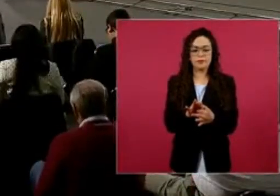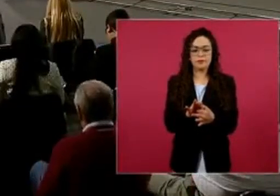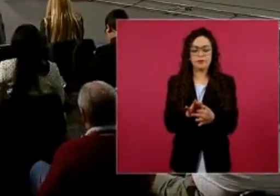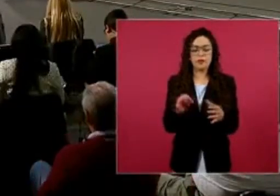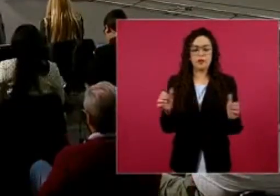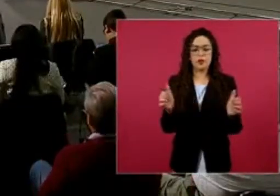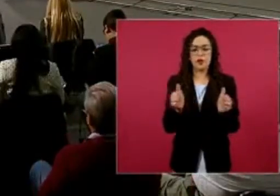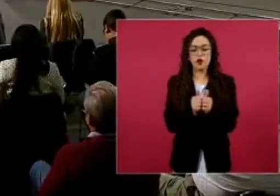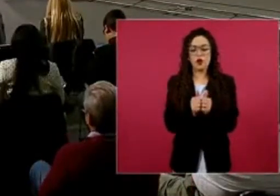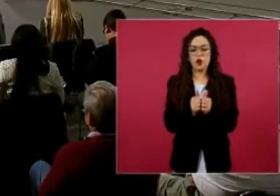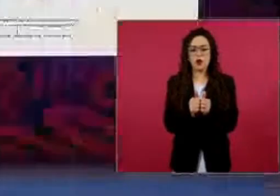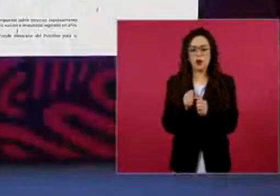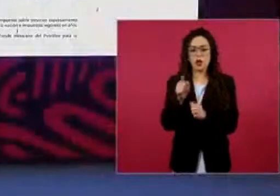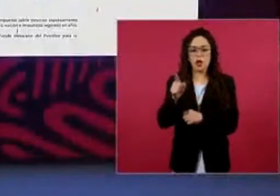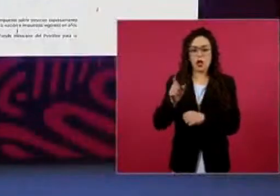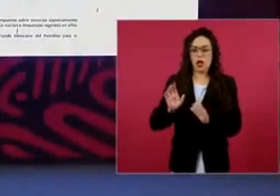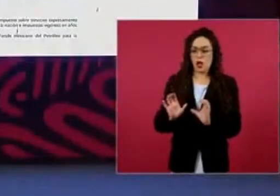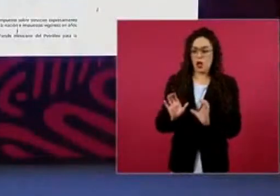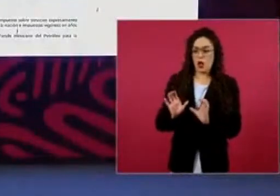del Congreso